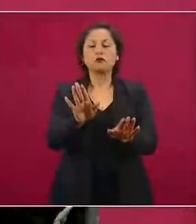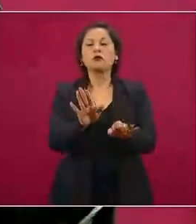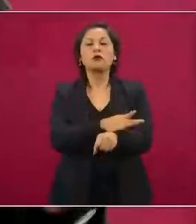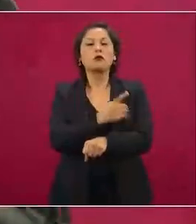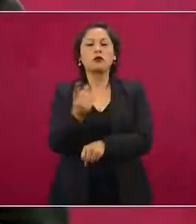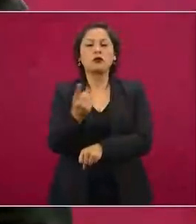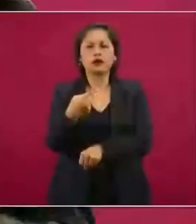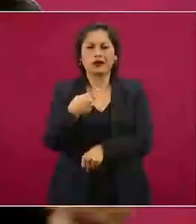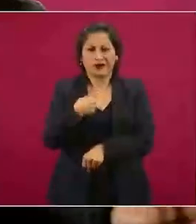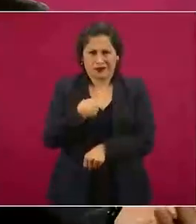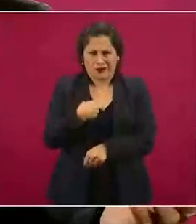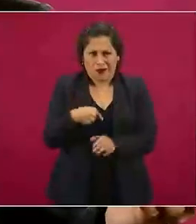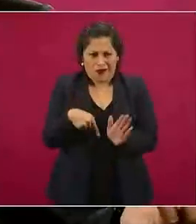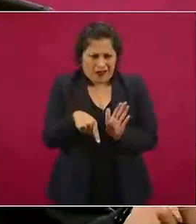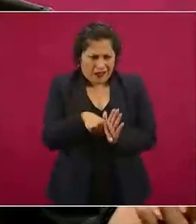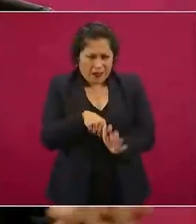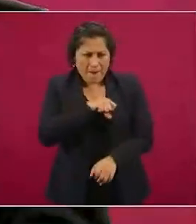pues entonces